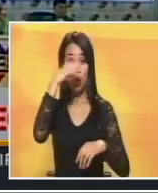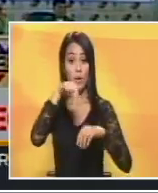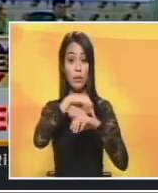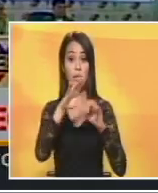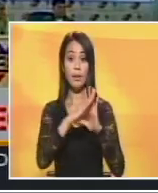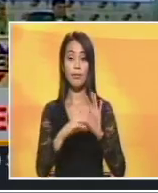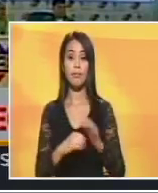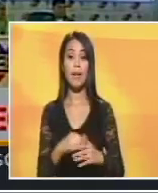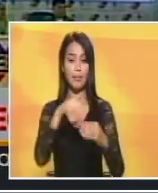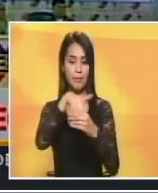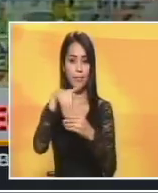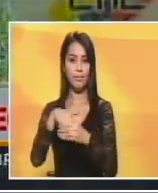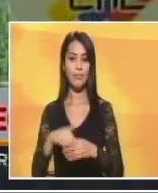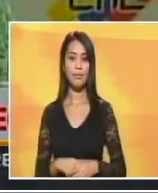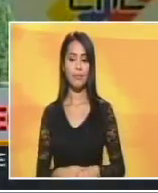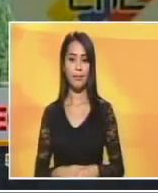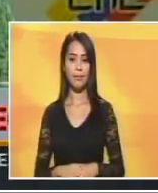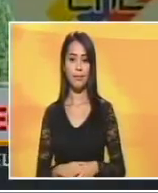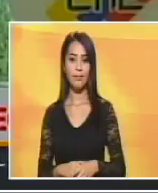Electoral.